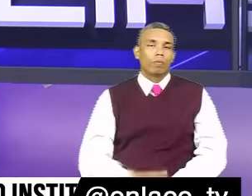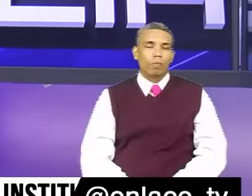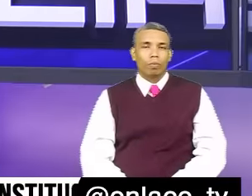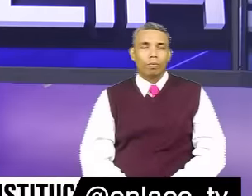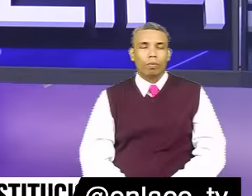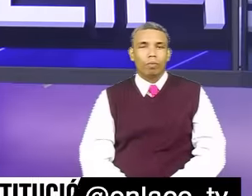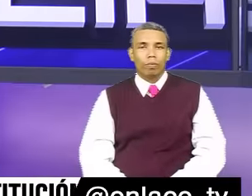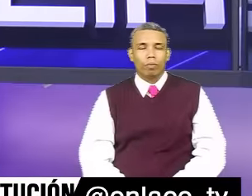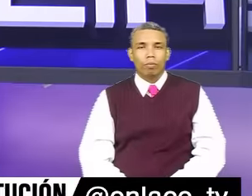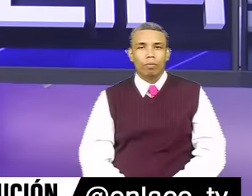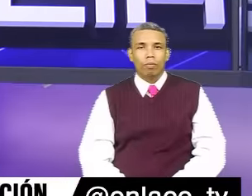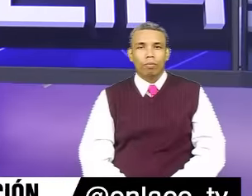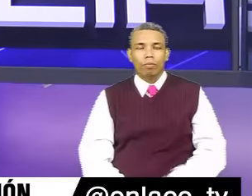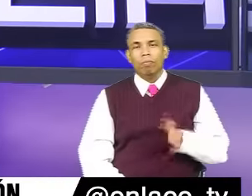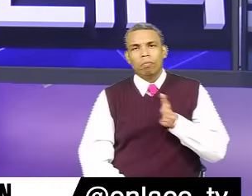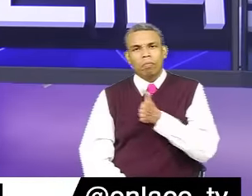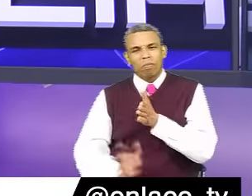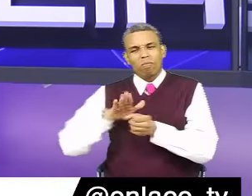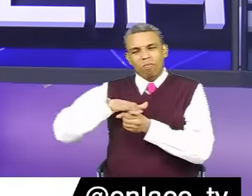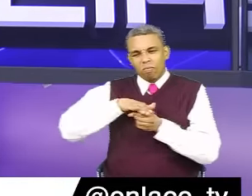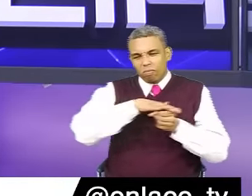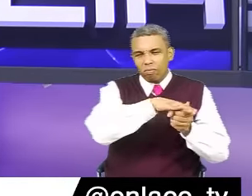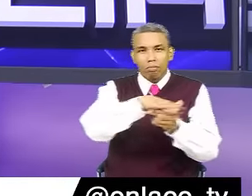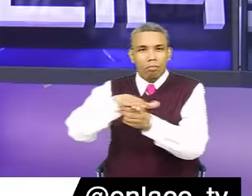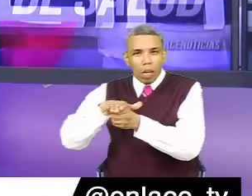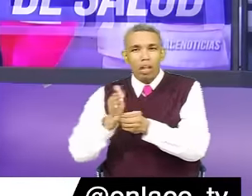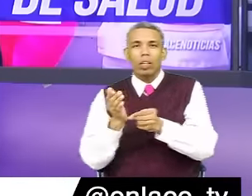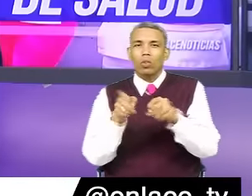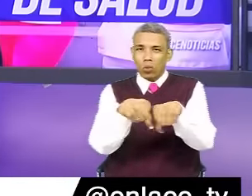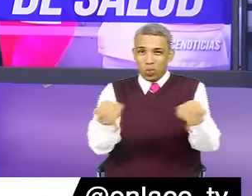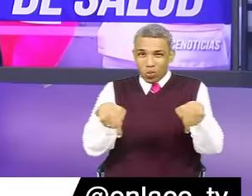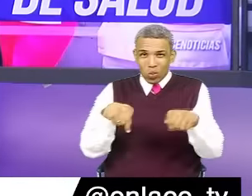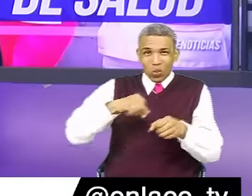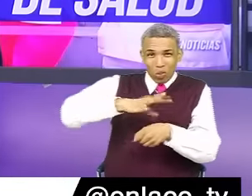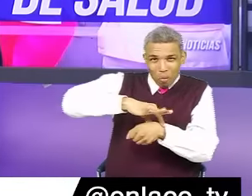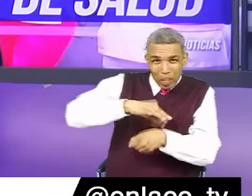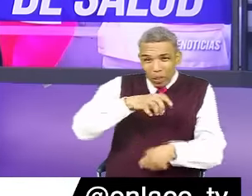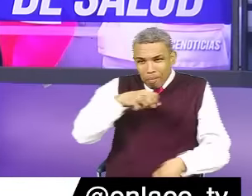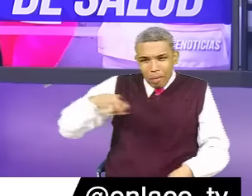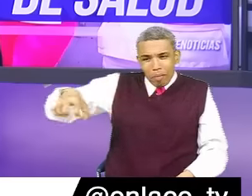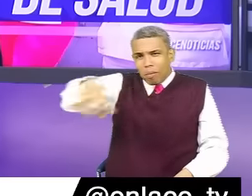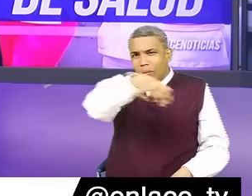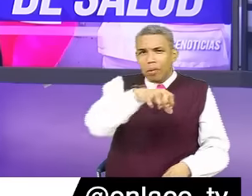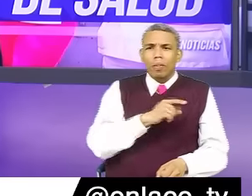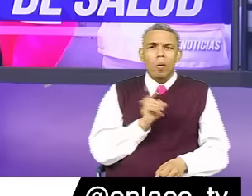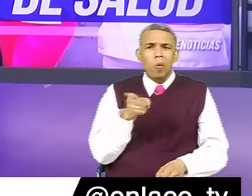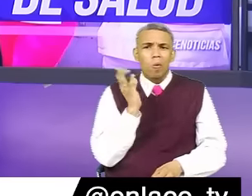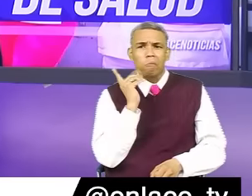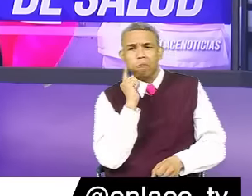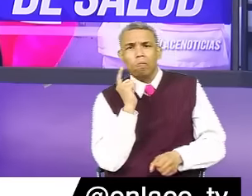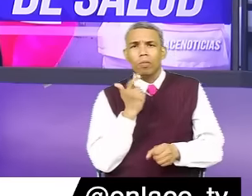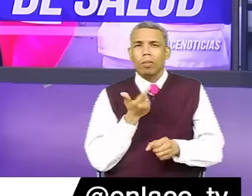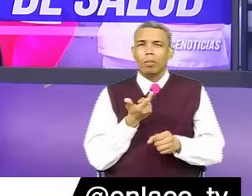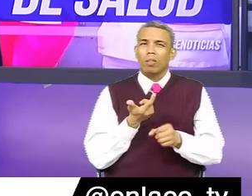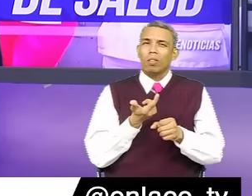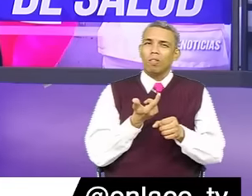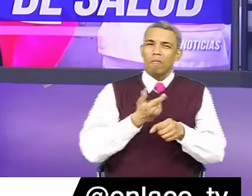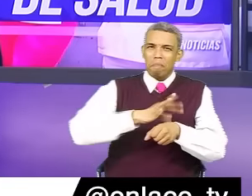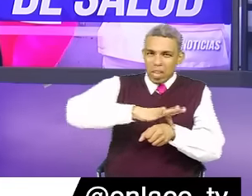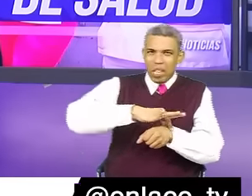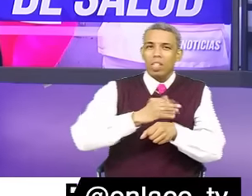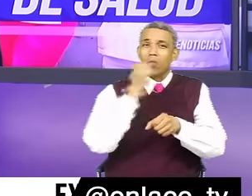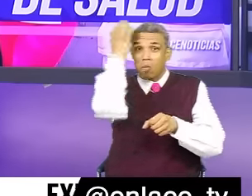parálisis en los puestos de salud de la ciudad. Según el cuerpo médico, la contratista Ha Salud IPS les adeuda salarios y prestaciones desde